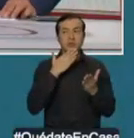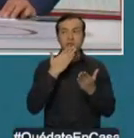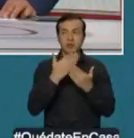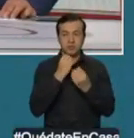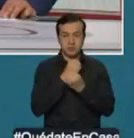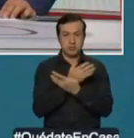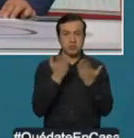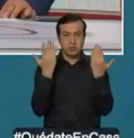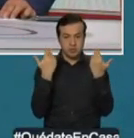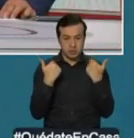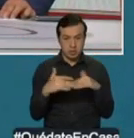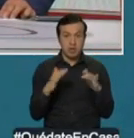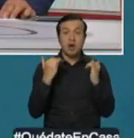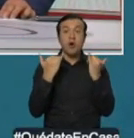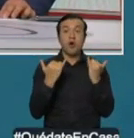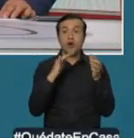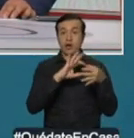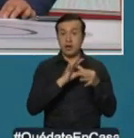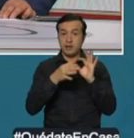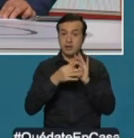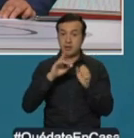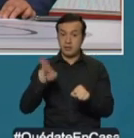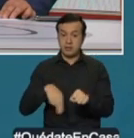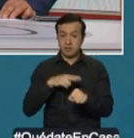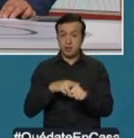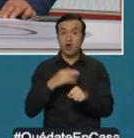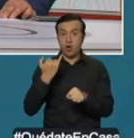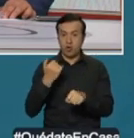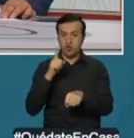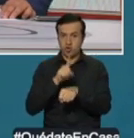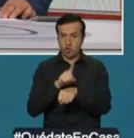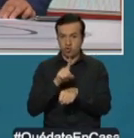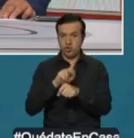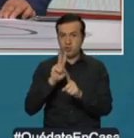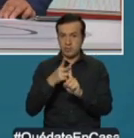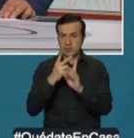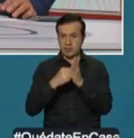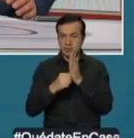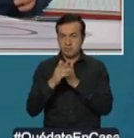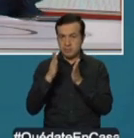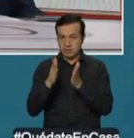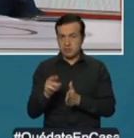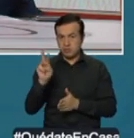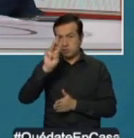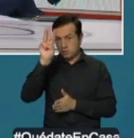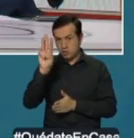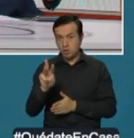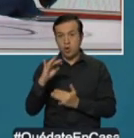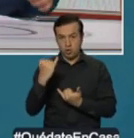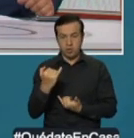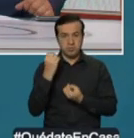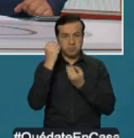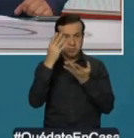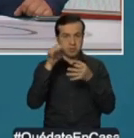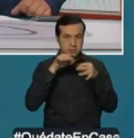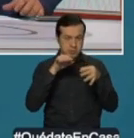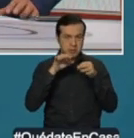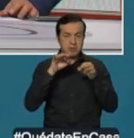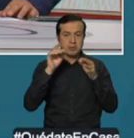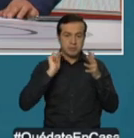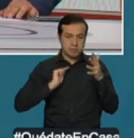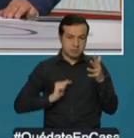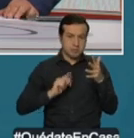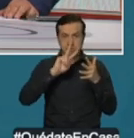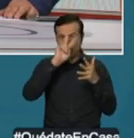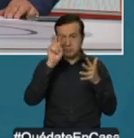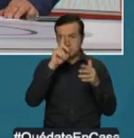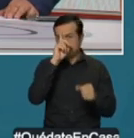información compartida en esta cadena nacional el doctor javier solórzano viceministro de salud también tiene aclaraciones y puntualizaciones sobre el